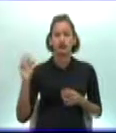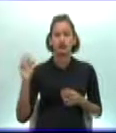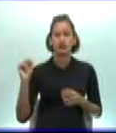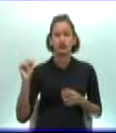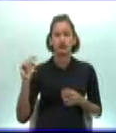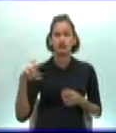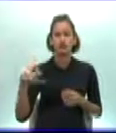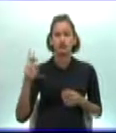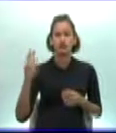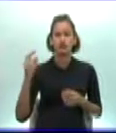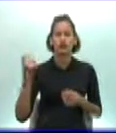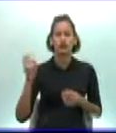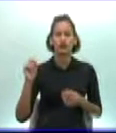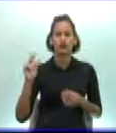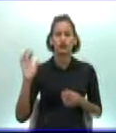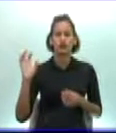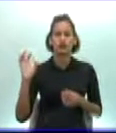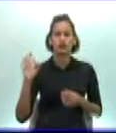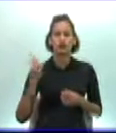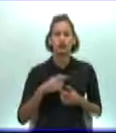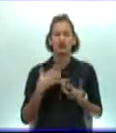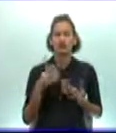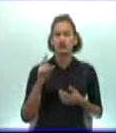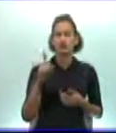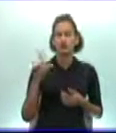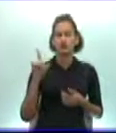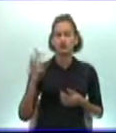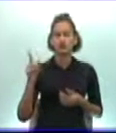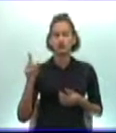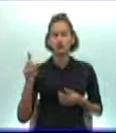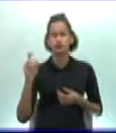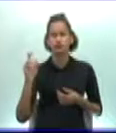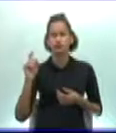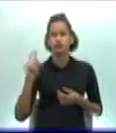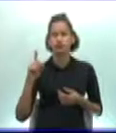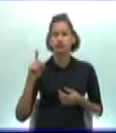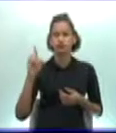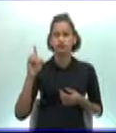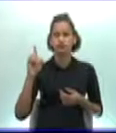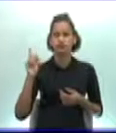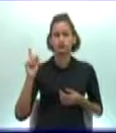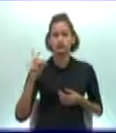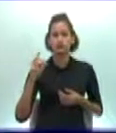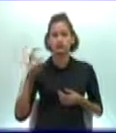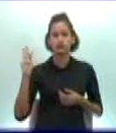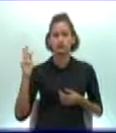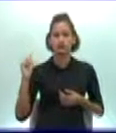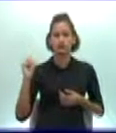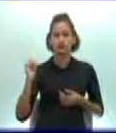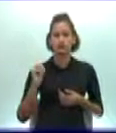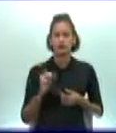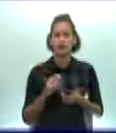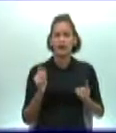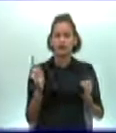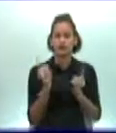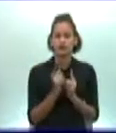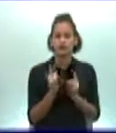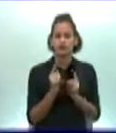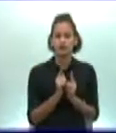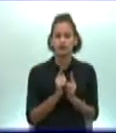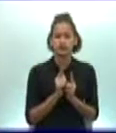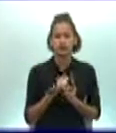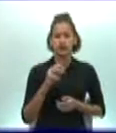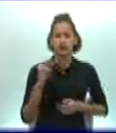191 kilómetros. La parte más estrecha, con 31 kilómetros, se localiza desde la Bahía de